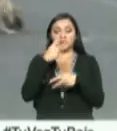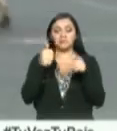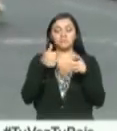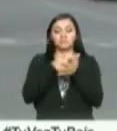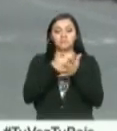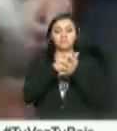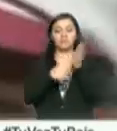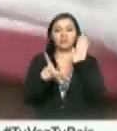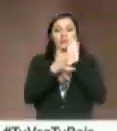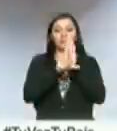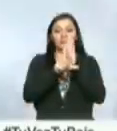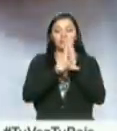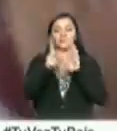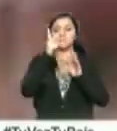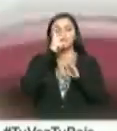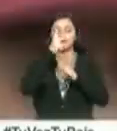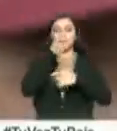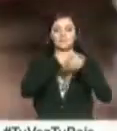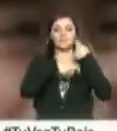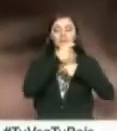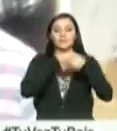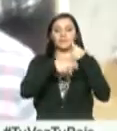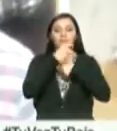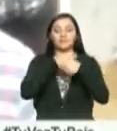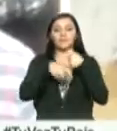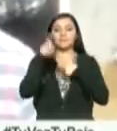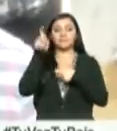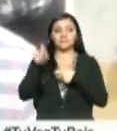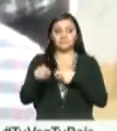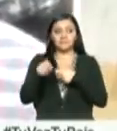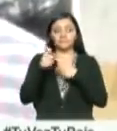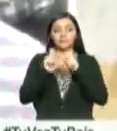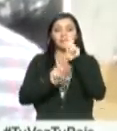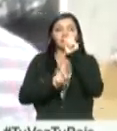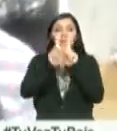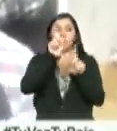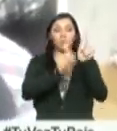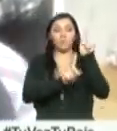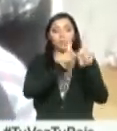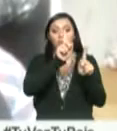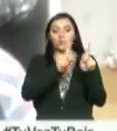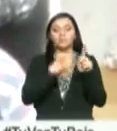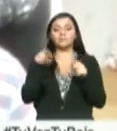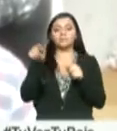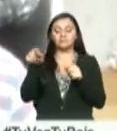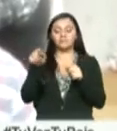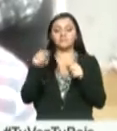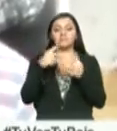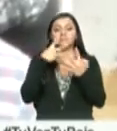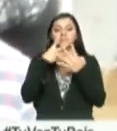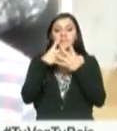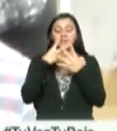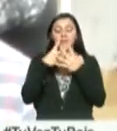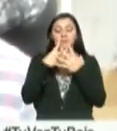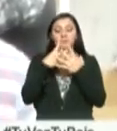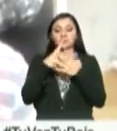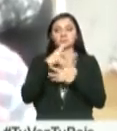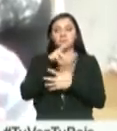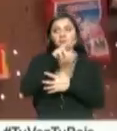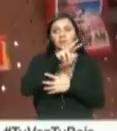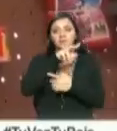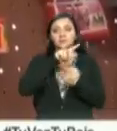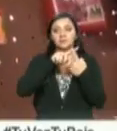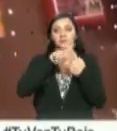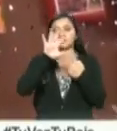Penal establece que los que comercializasen explosivos, en este caso, es una pena privativa de libertad de 3 a